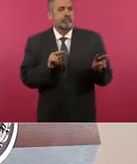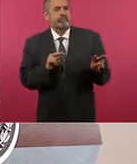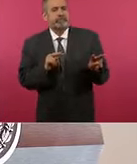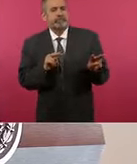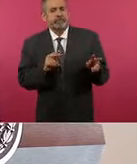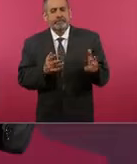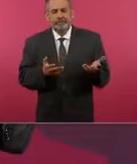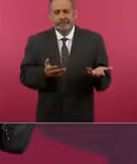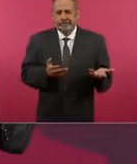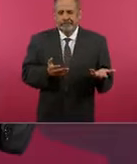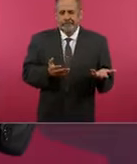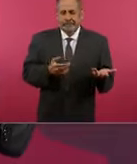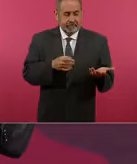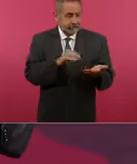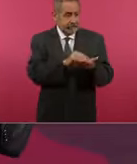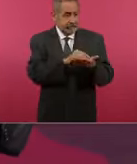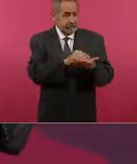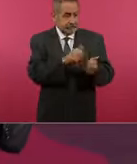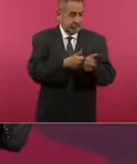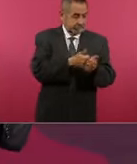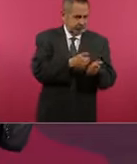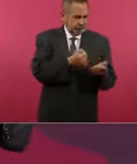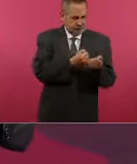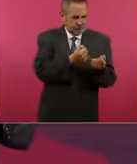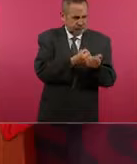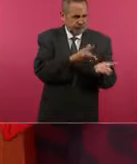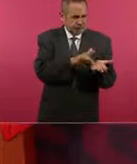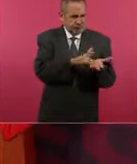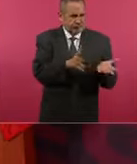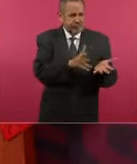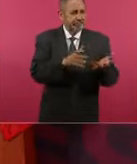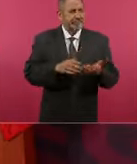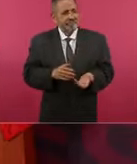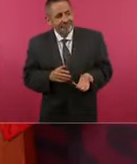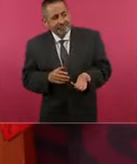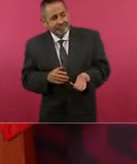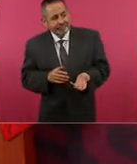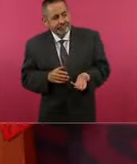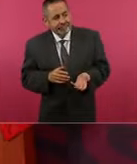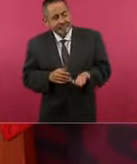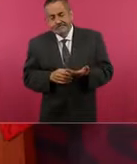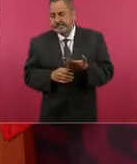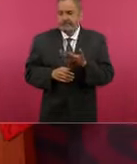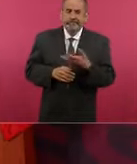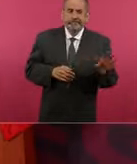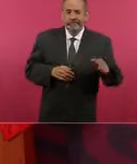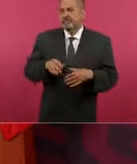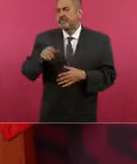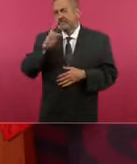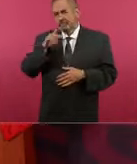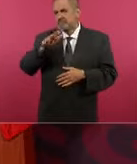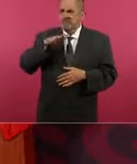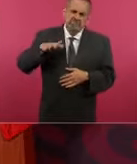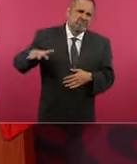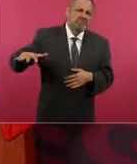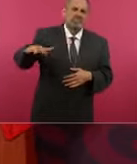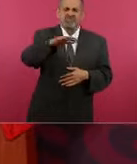lo van a seguir respaldando, sosteniendo, pues no va a quedar más que sea el pueblo